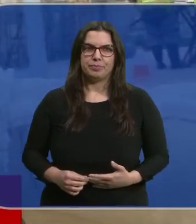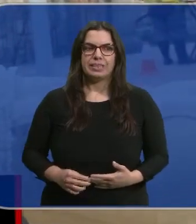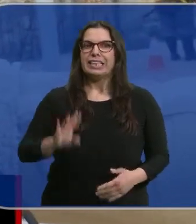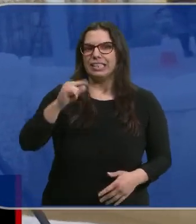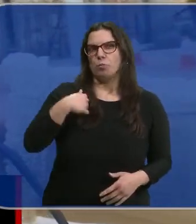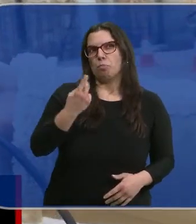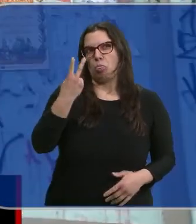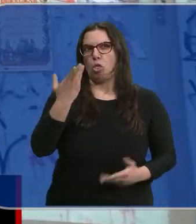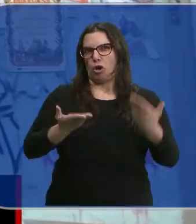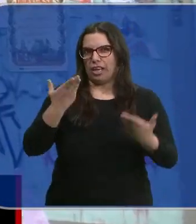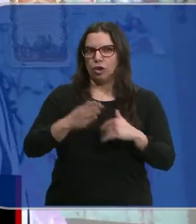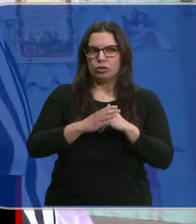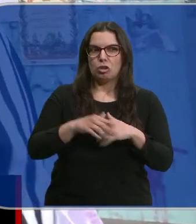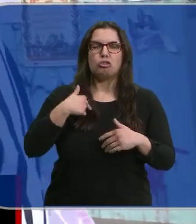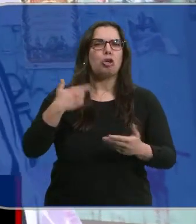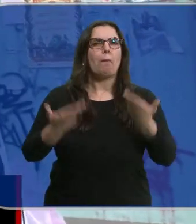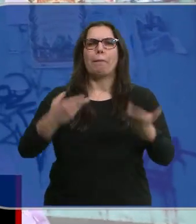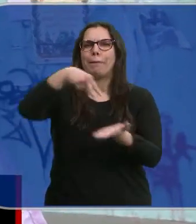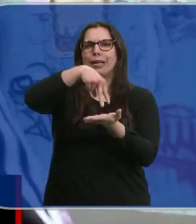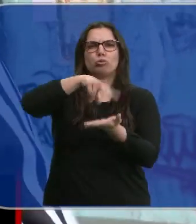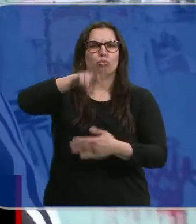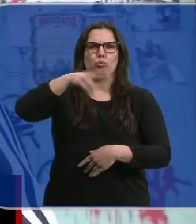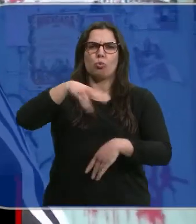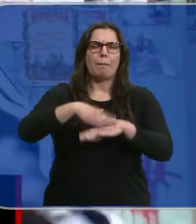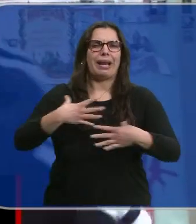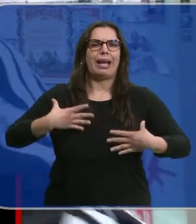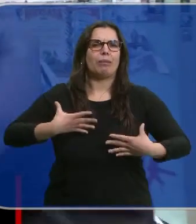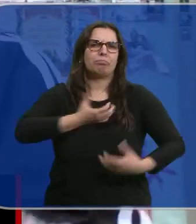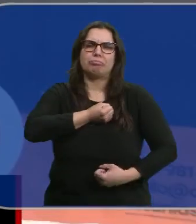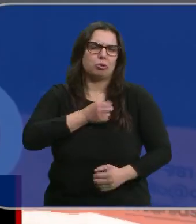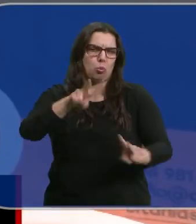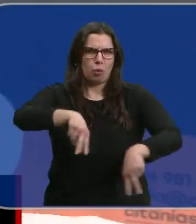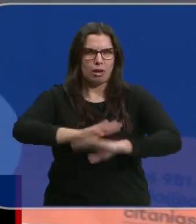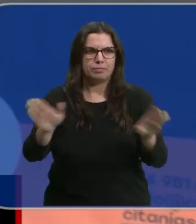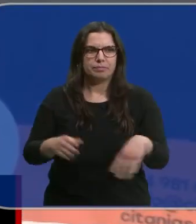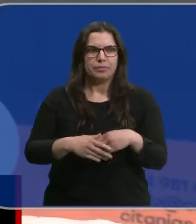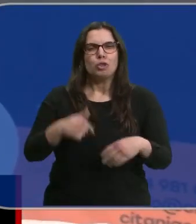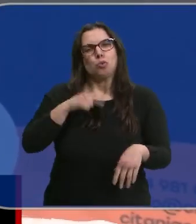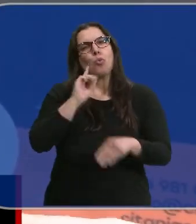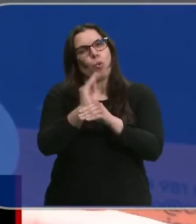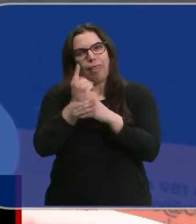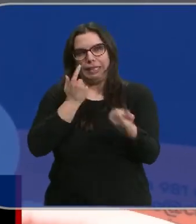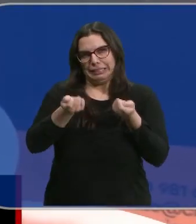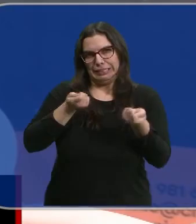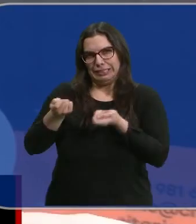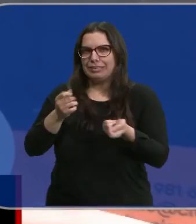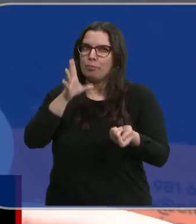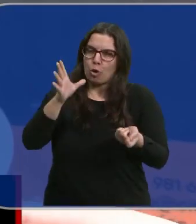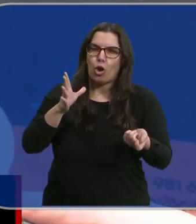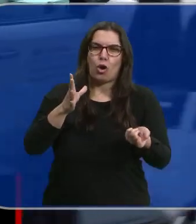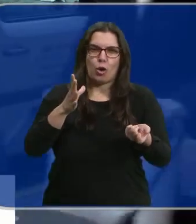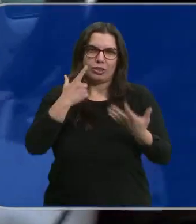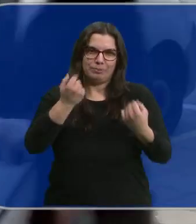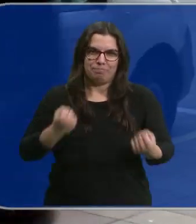Sí, yo he cogido un par de kilos. Y es que no me peso nada para no llevarme disgusto. He tenido bastante cuidado por la cuenta que me